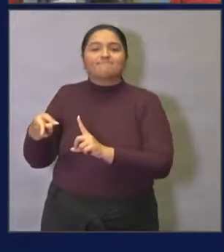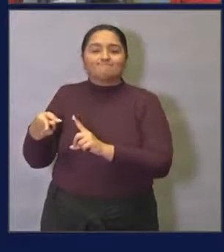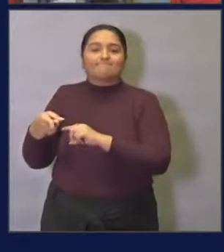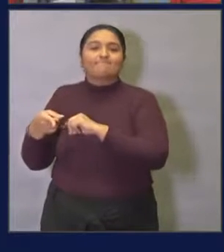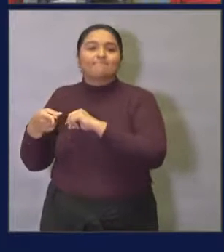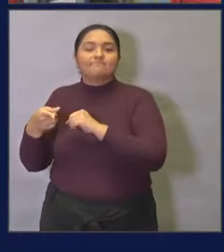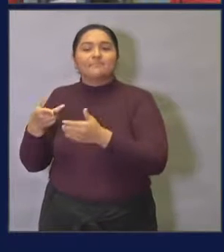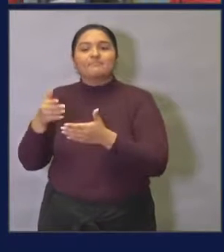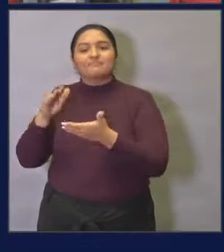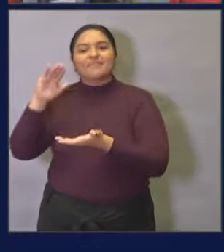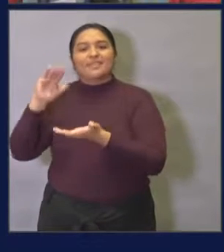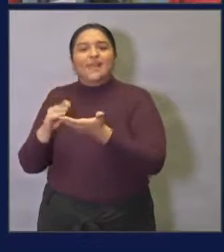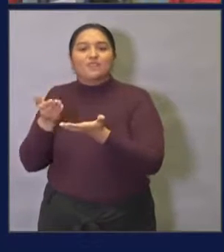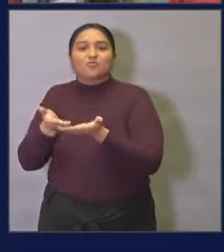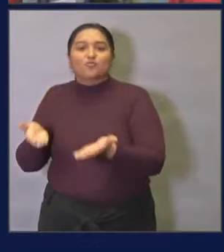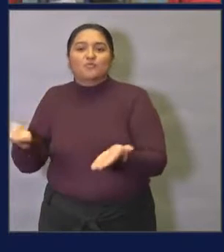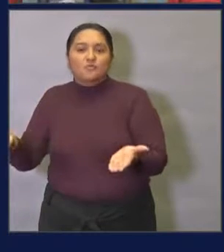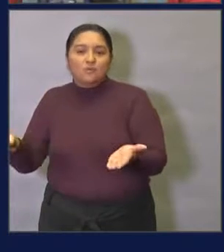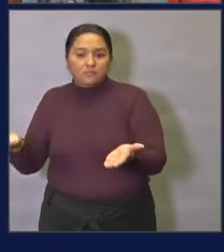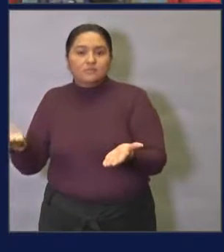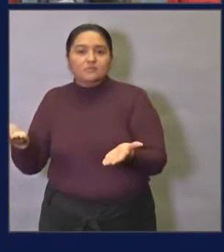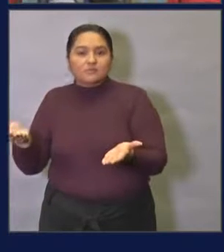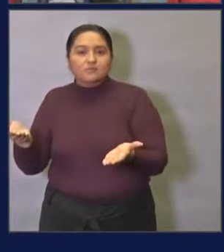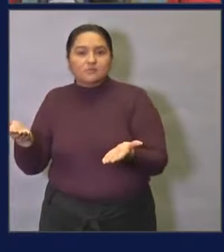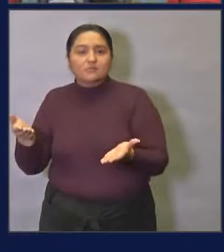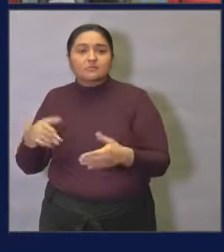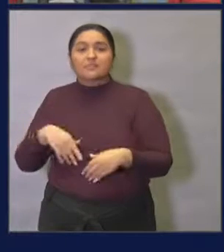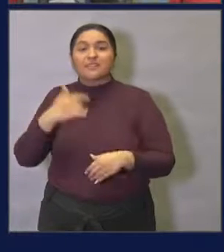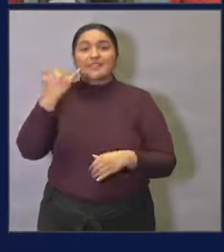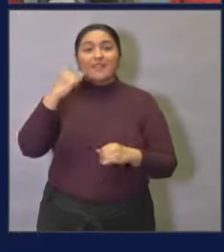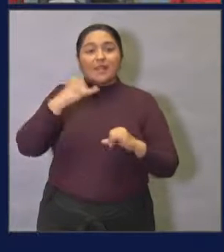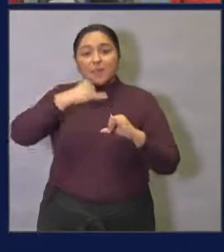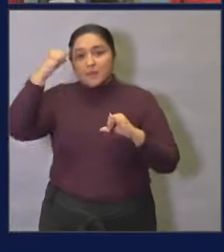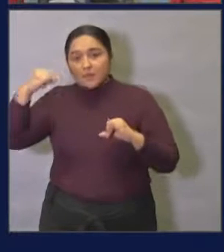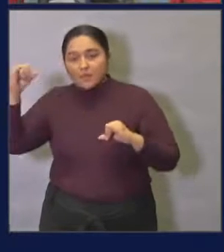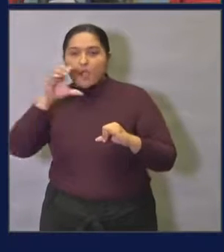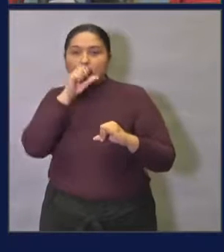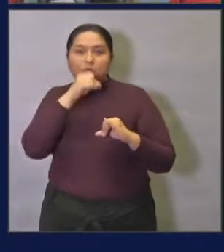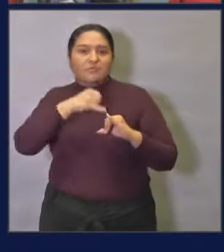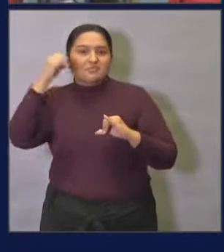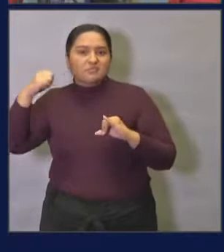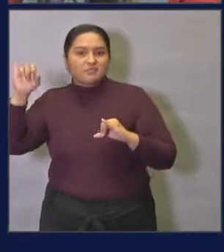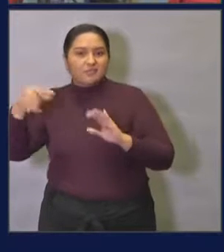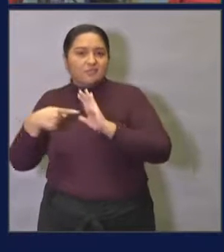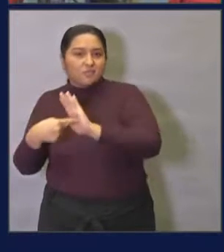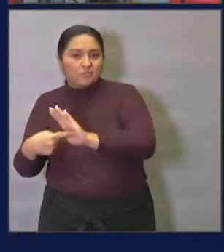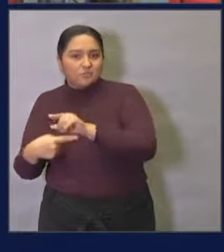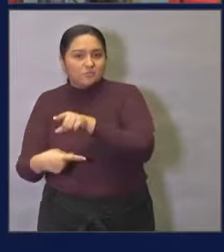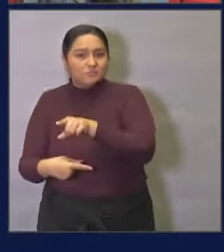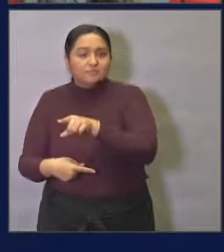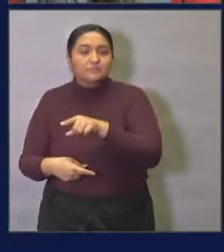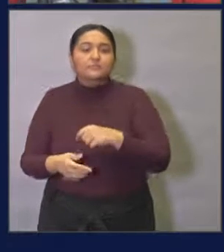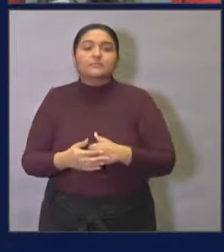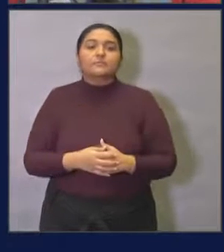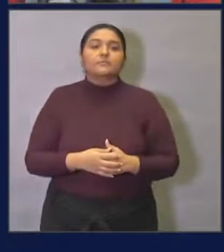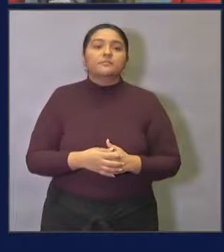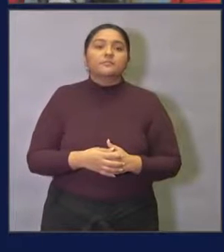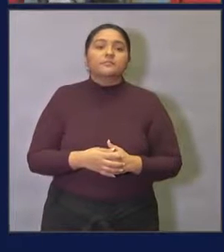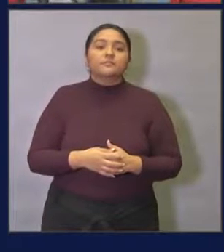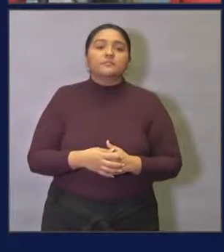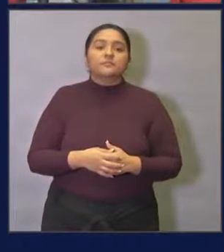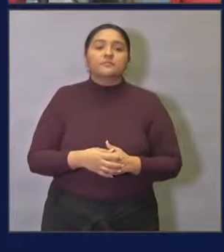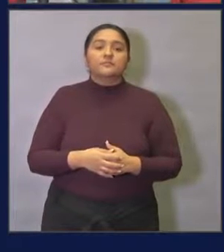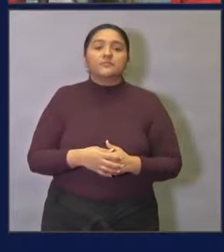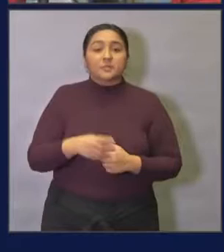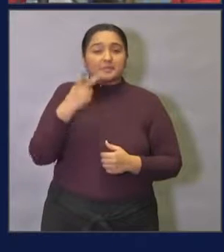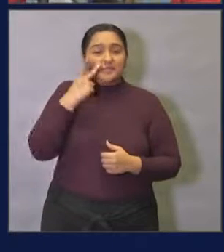menos recursos. Las líneas amarilla y anaranjada. Como podemos observar, todos los grupos